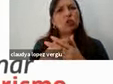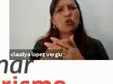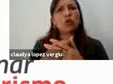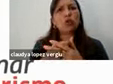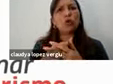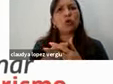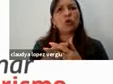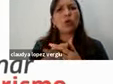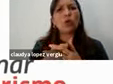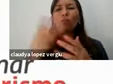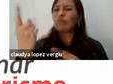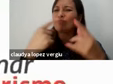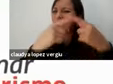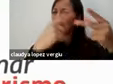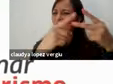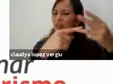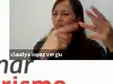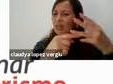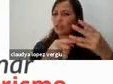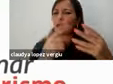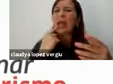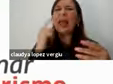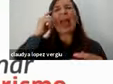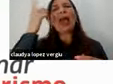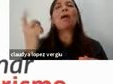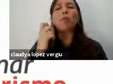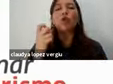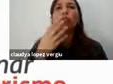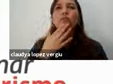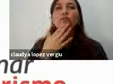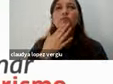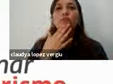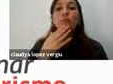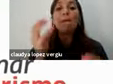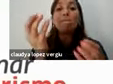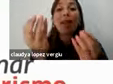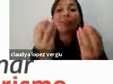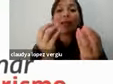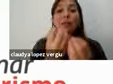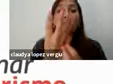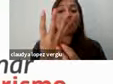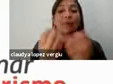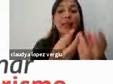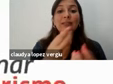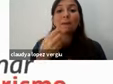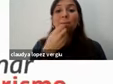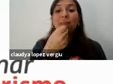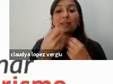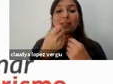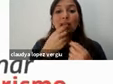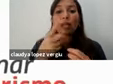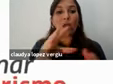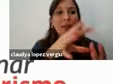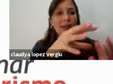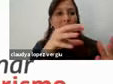ha habido varias, ¿no? Como por ejemplo, estaba hablando de las plantas medicinales, hemos podido rescatar